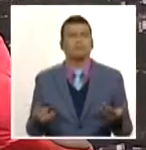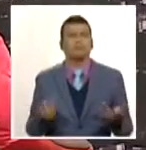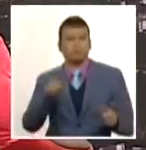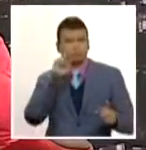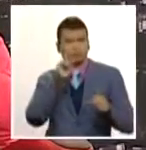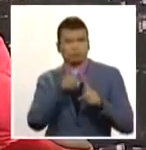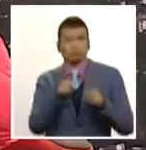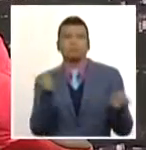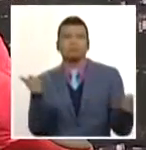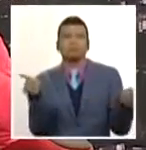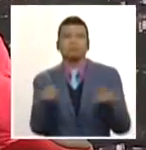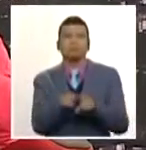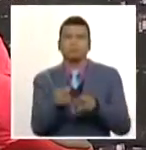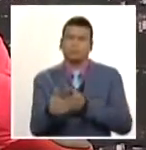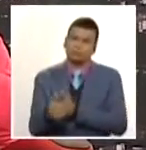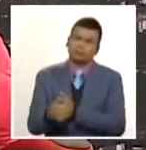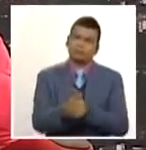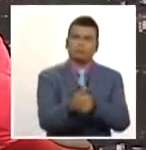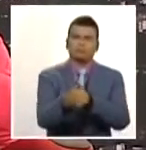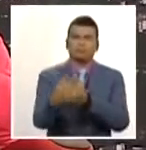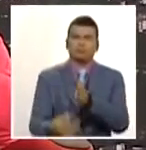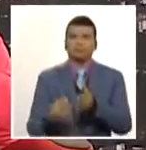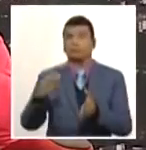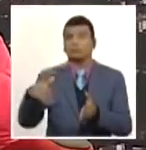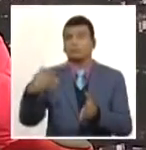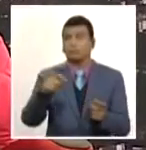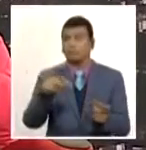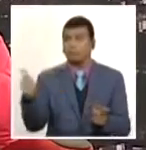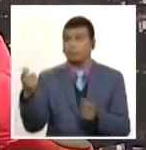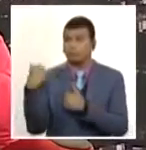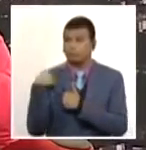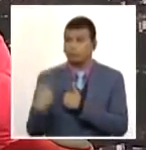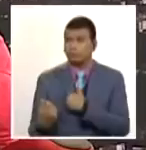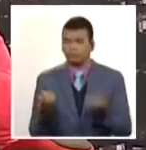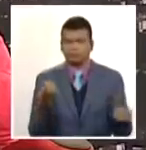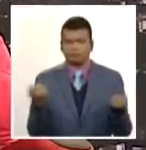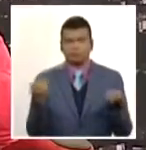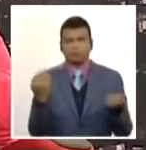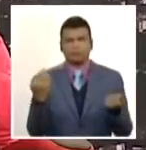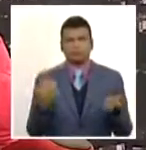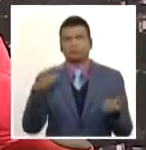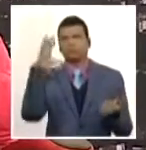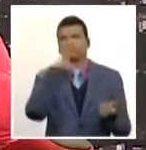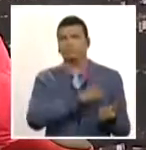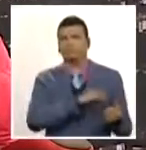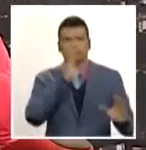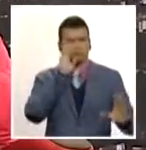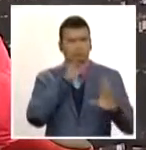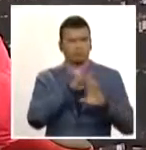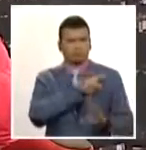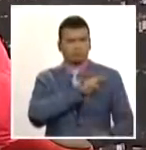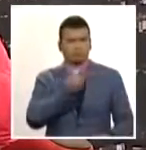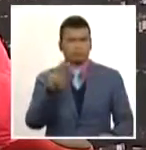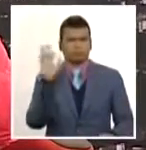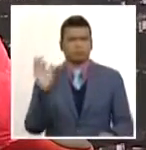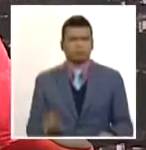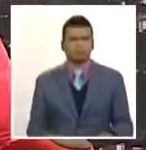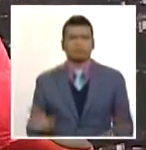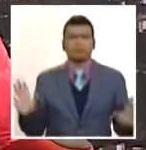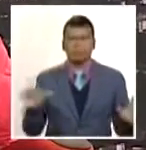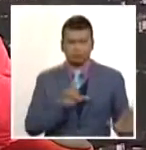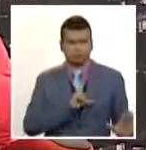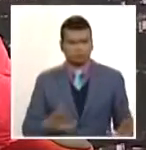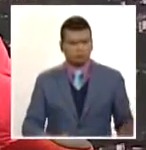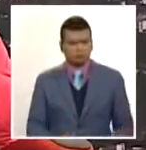carta de navegación para la próxima administración, donde podamos nosotros apuntar a un valle que recupere su